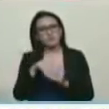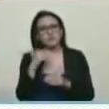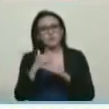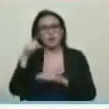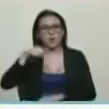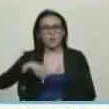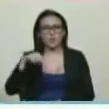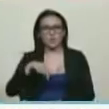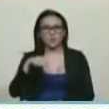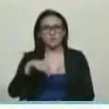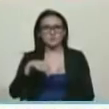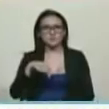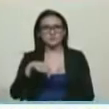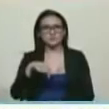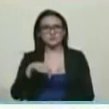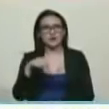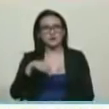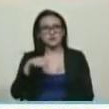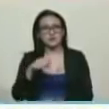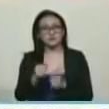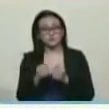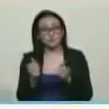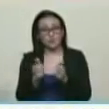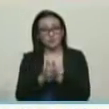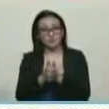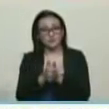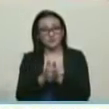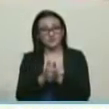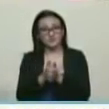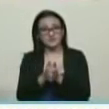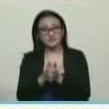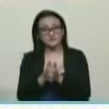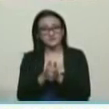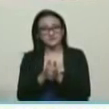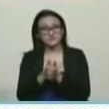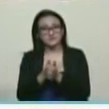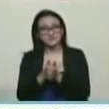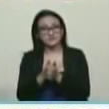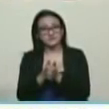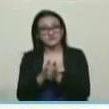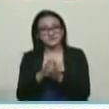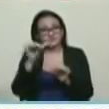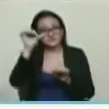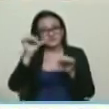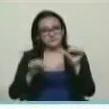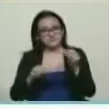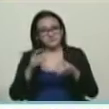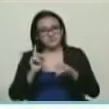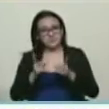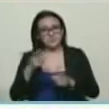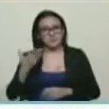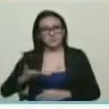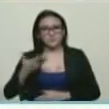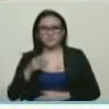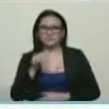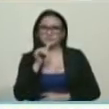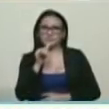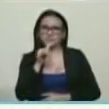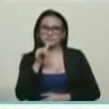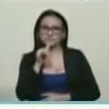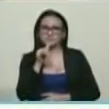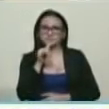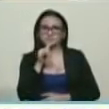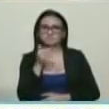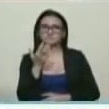hoy acá en nuestro estado natal, Anzoátegui. Yo quiero dar algunas cifras relevantes, importantes, en relación,